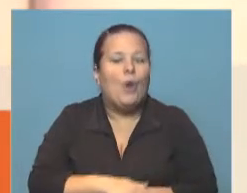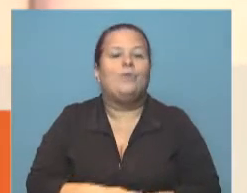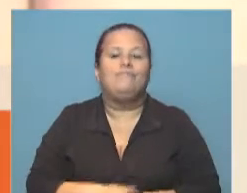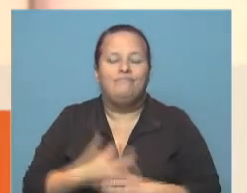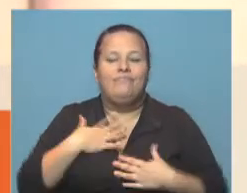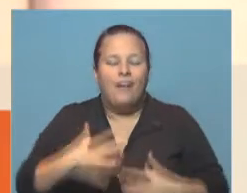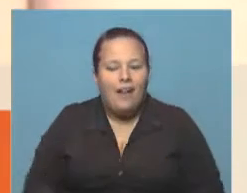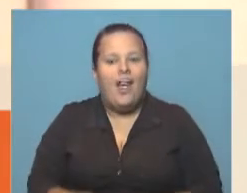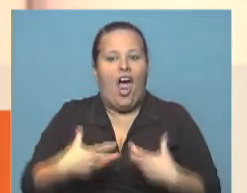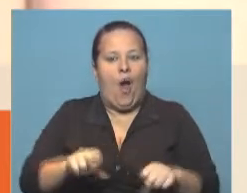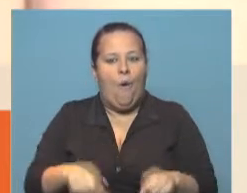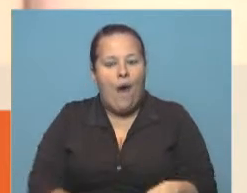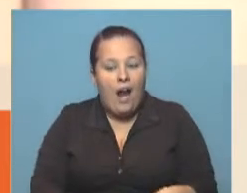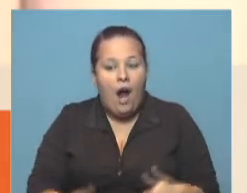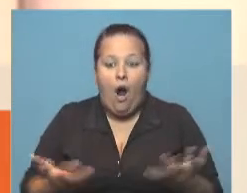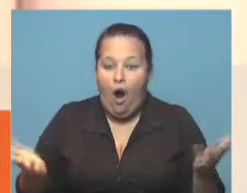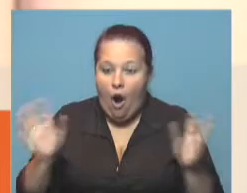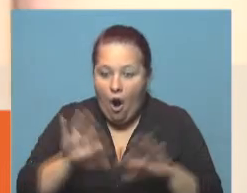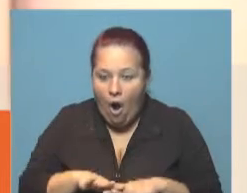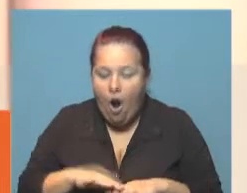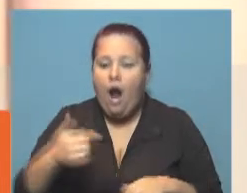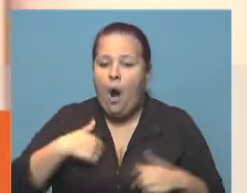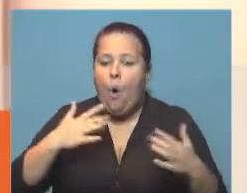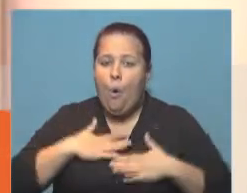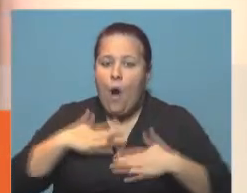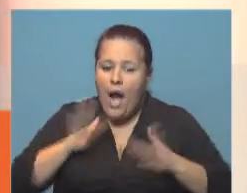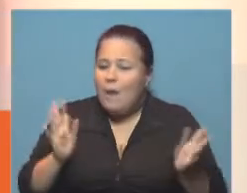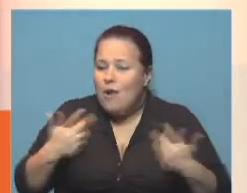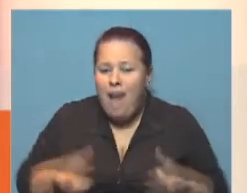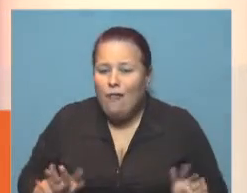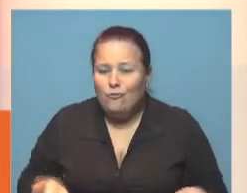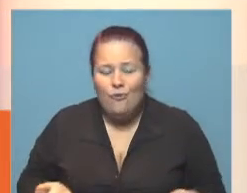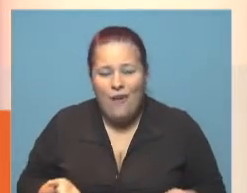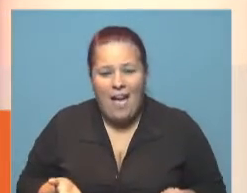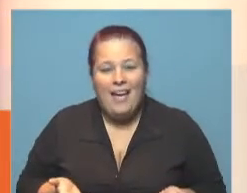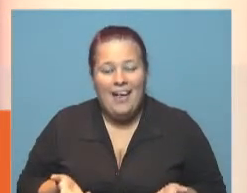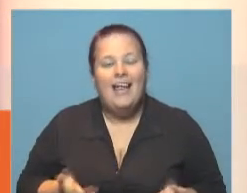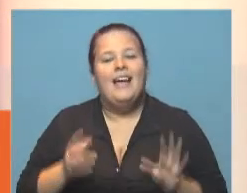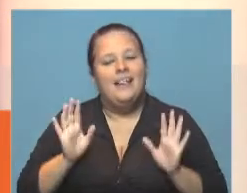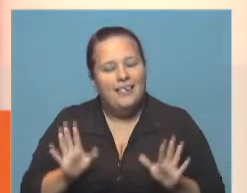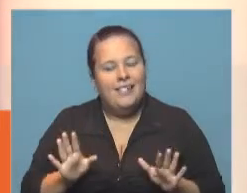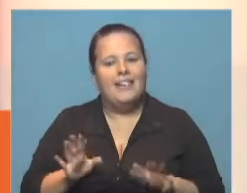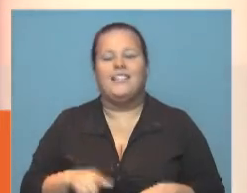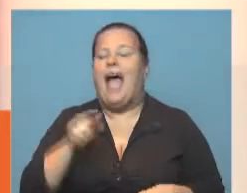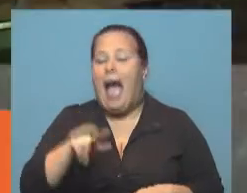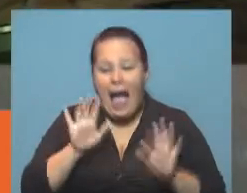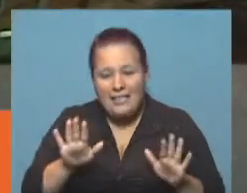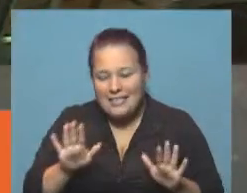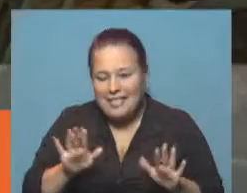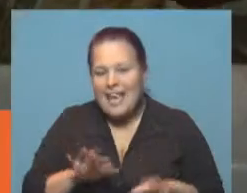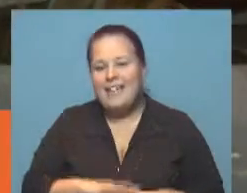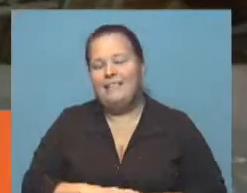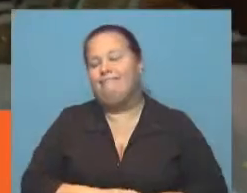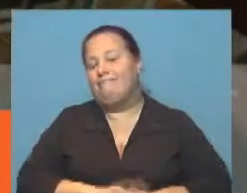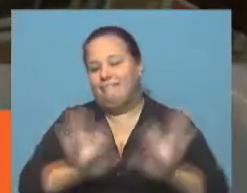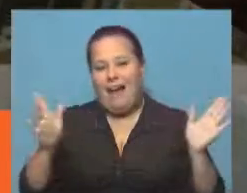tropieza con los genitales, que forma parte del cuerpo. No, esto va a ser un